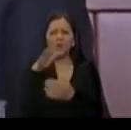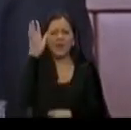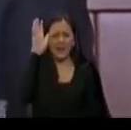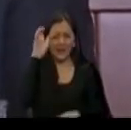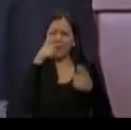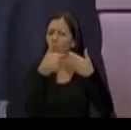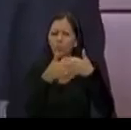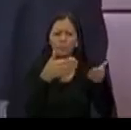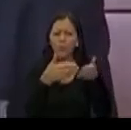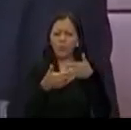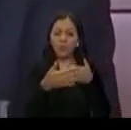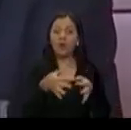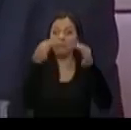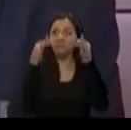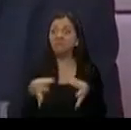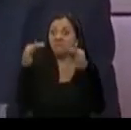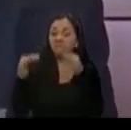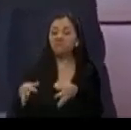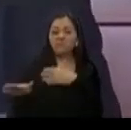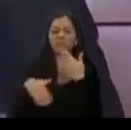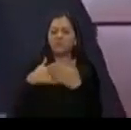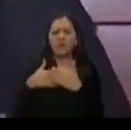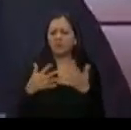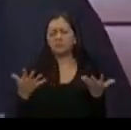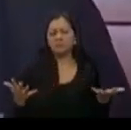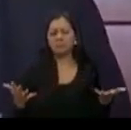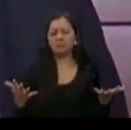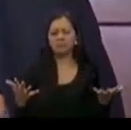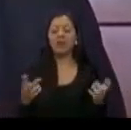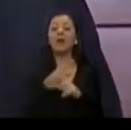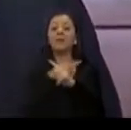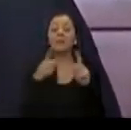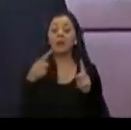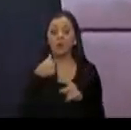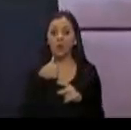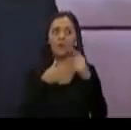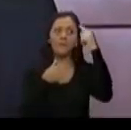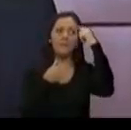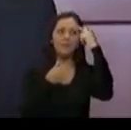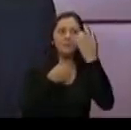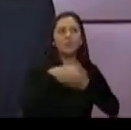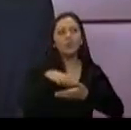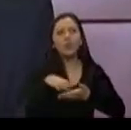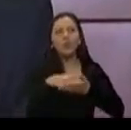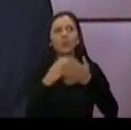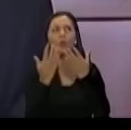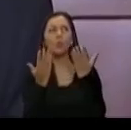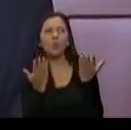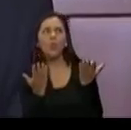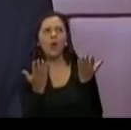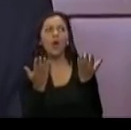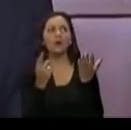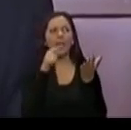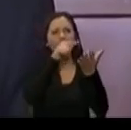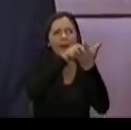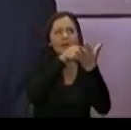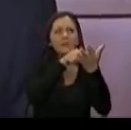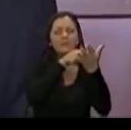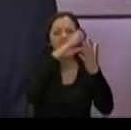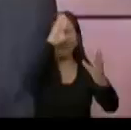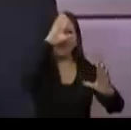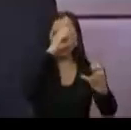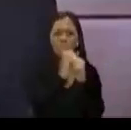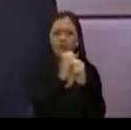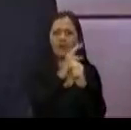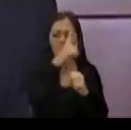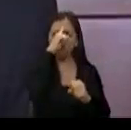naturales. Entonces, cuando empezamos a creer en los misterios, que significa toda nuestra fe, empieza a tener